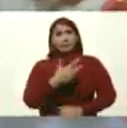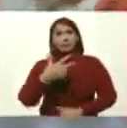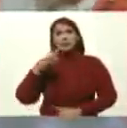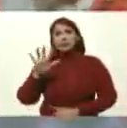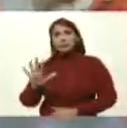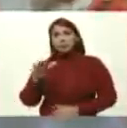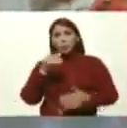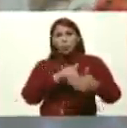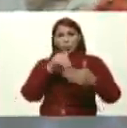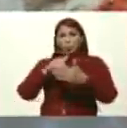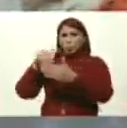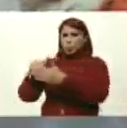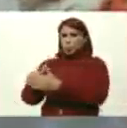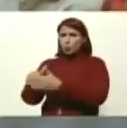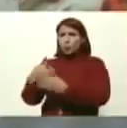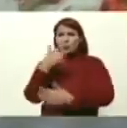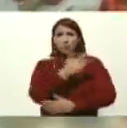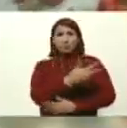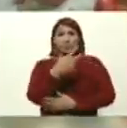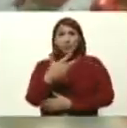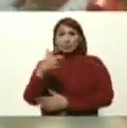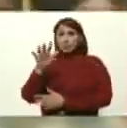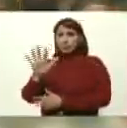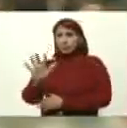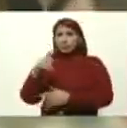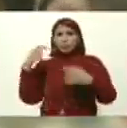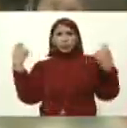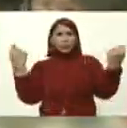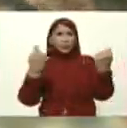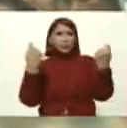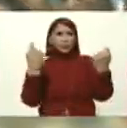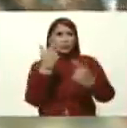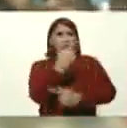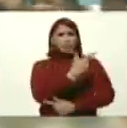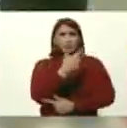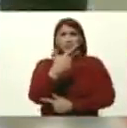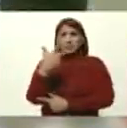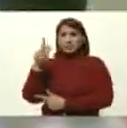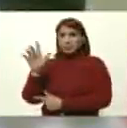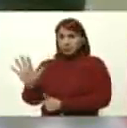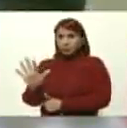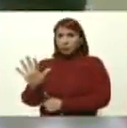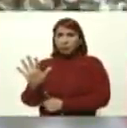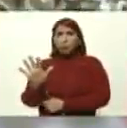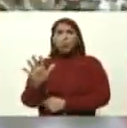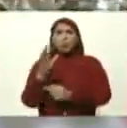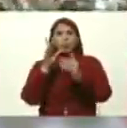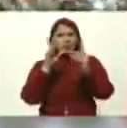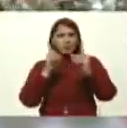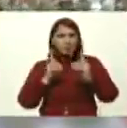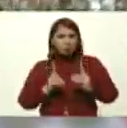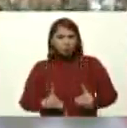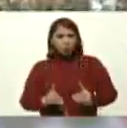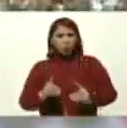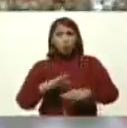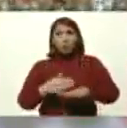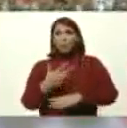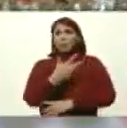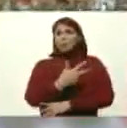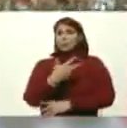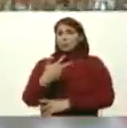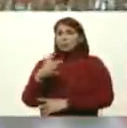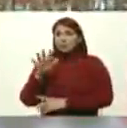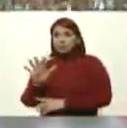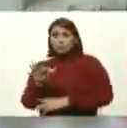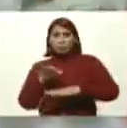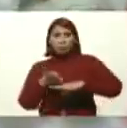335 elecciones, 335 campañas, 335 decisiones, porque son